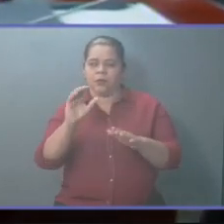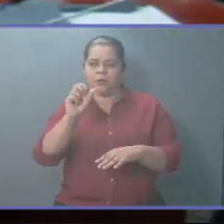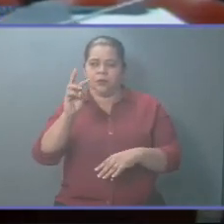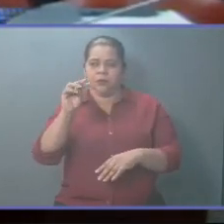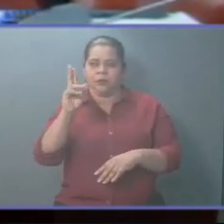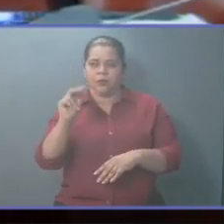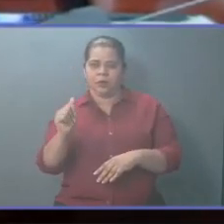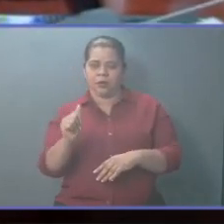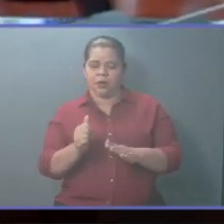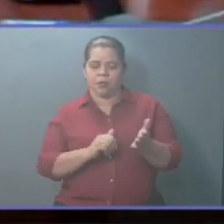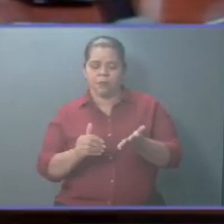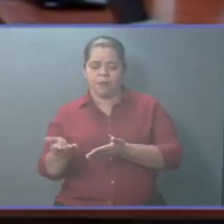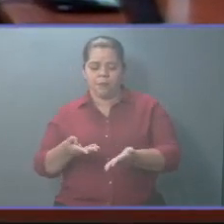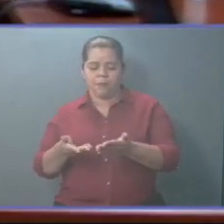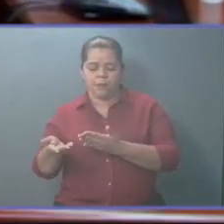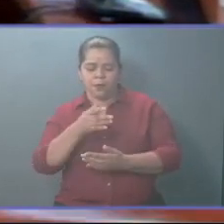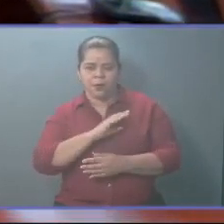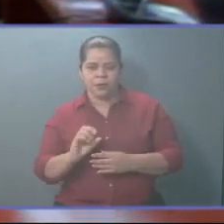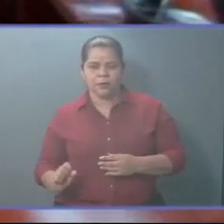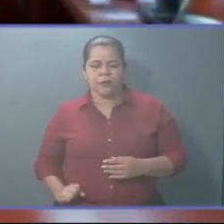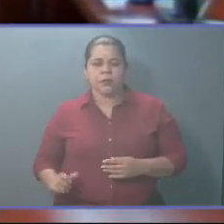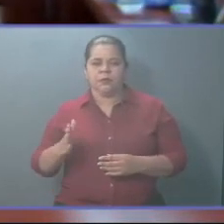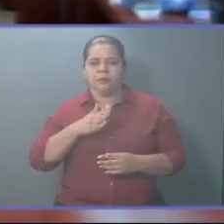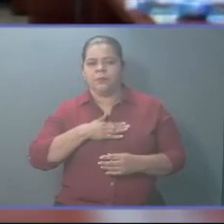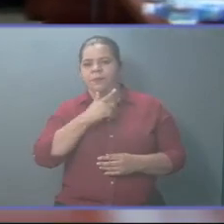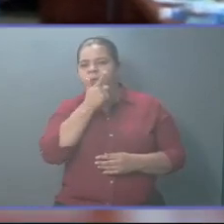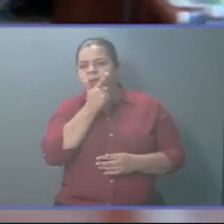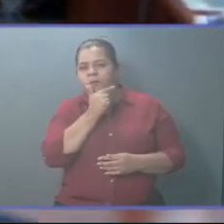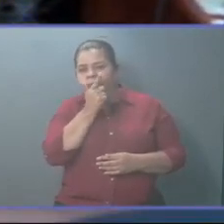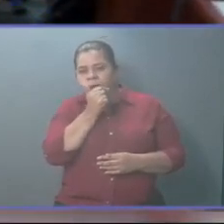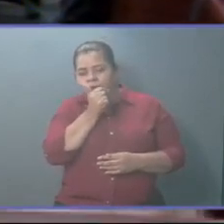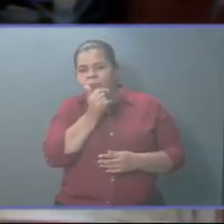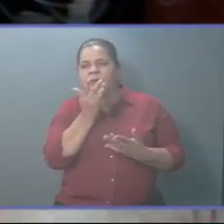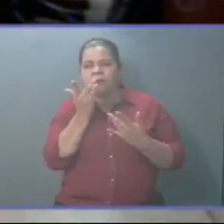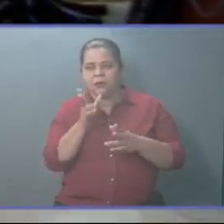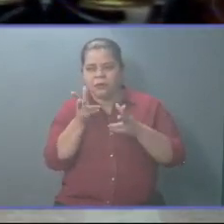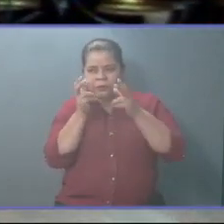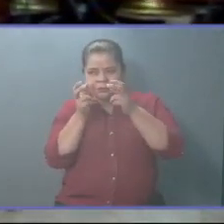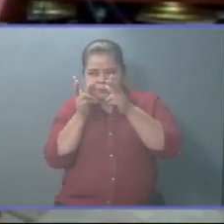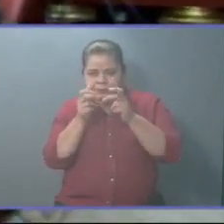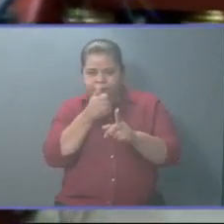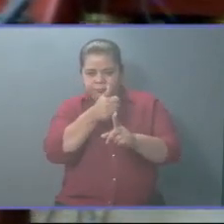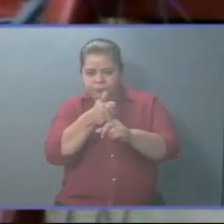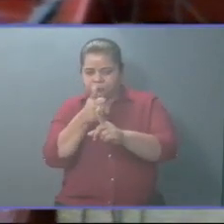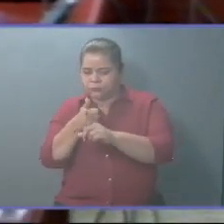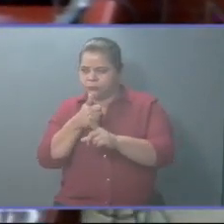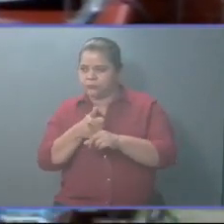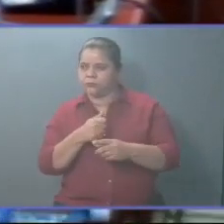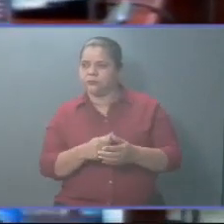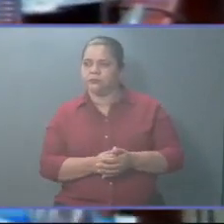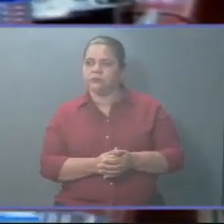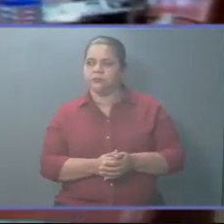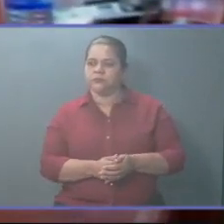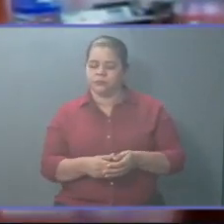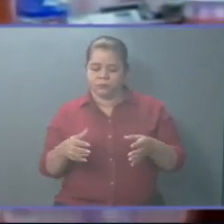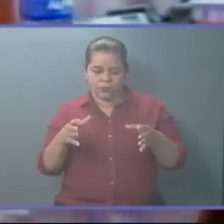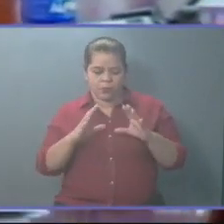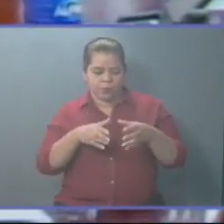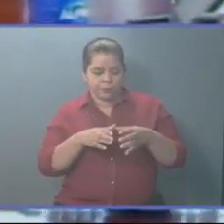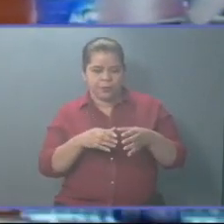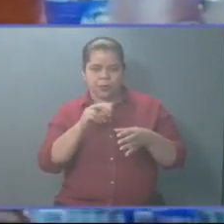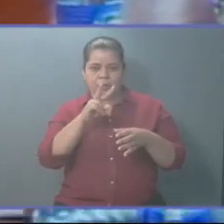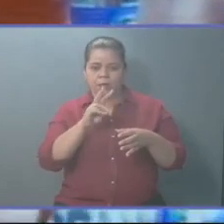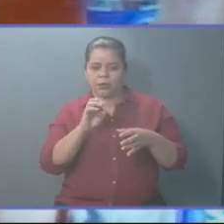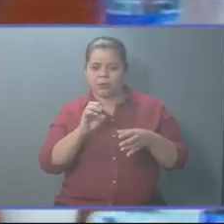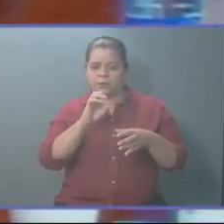Comercio Industria de El Salvador y tengo una duda después de escucharlos atentamente a cada uno de ustedes. Este comité de veeduría